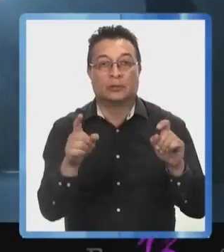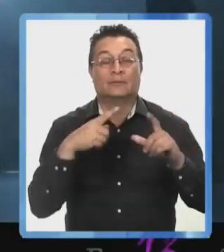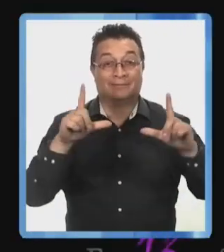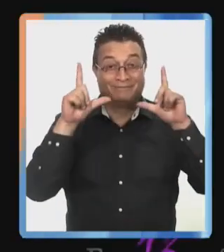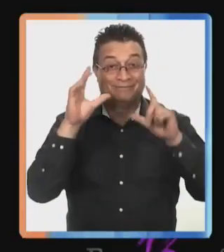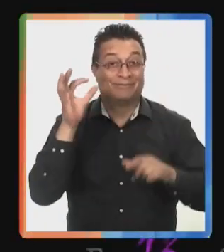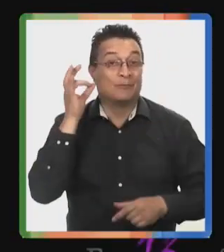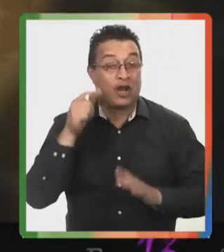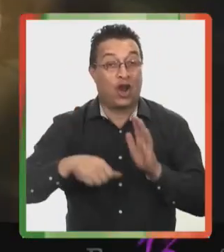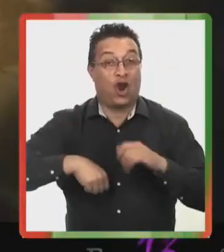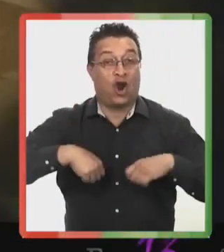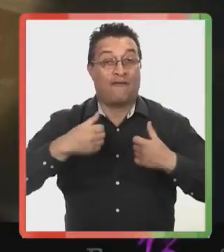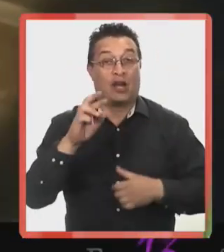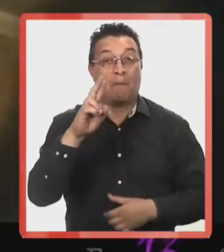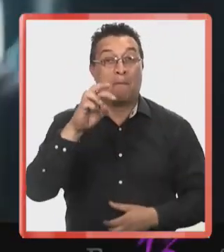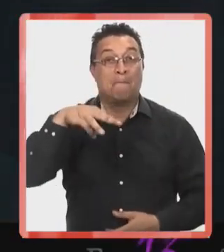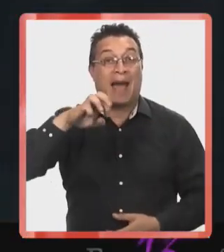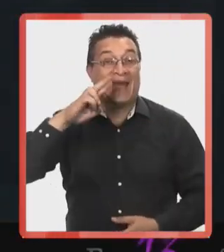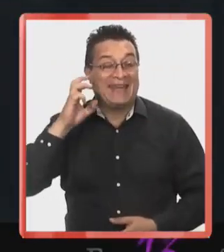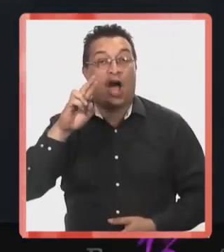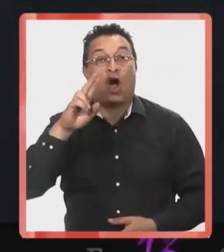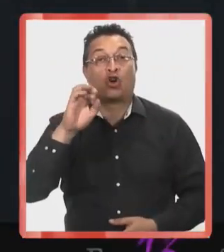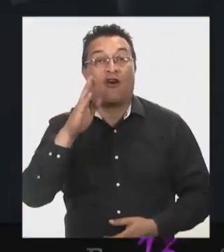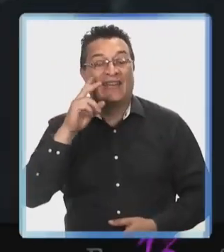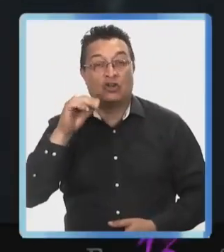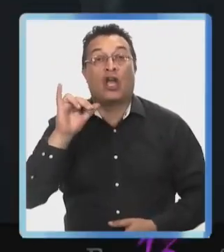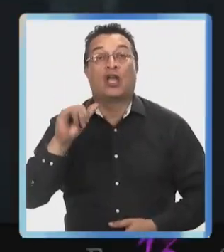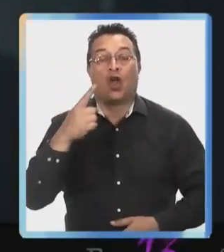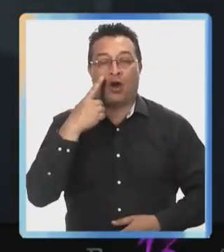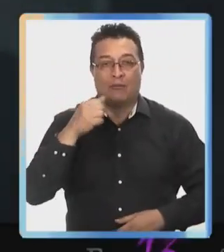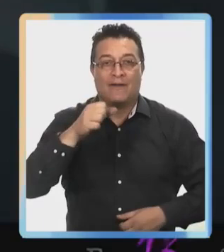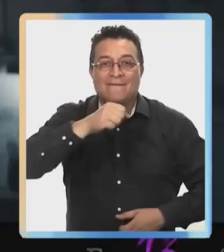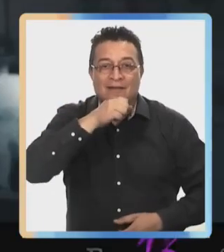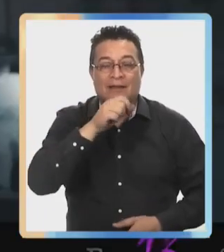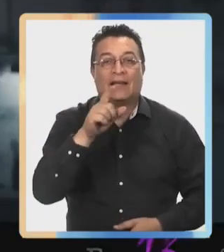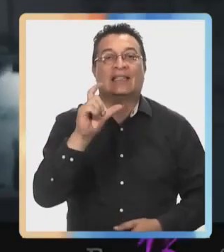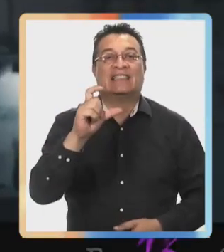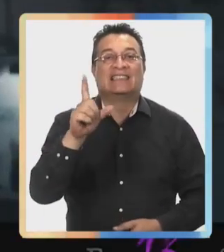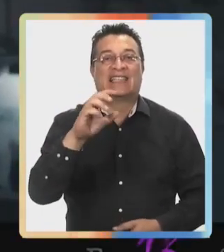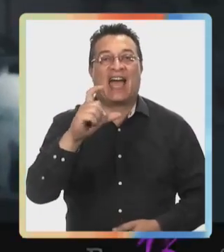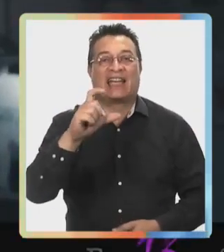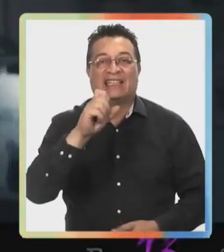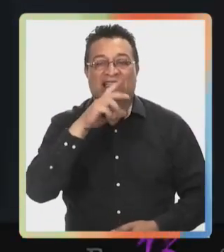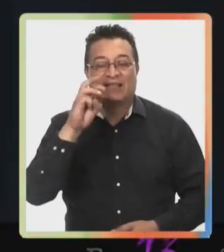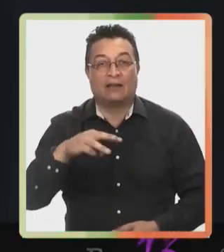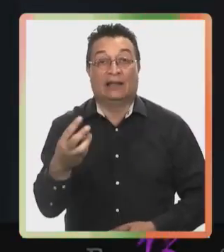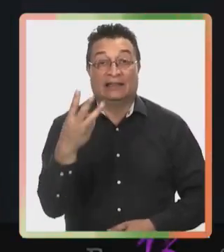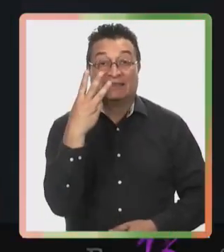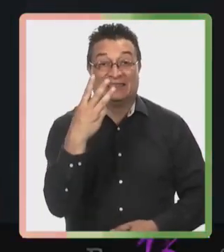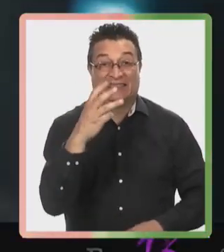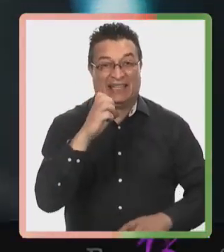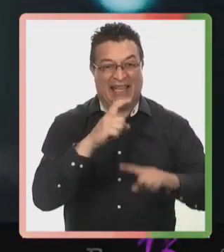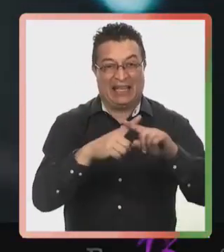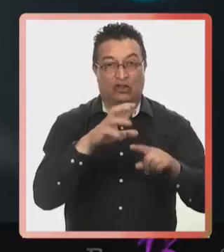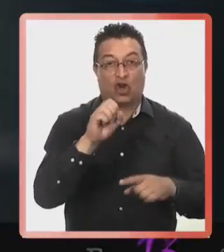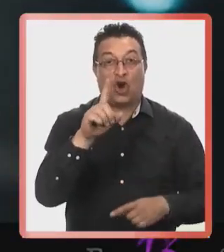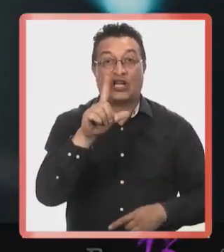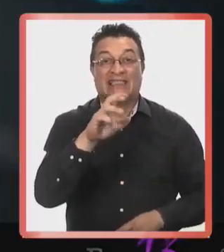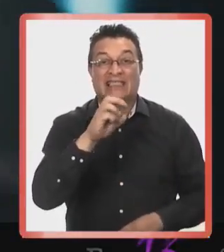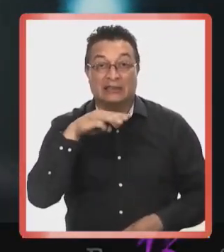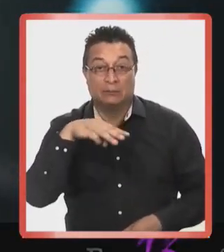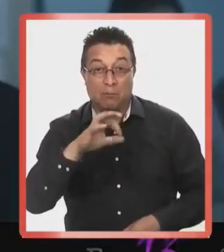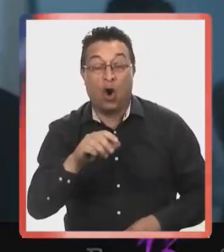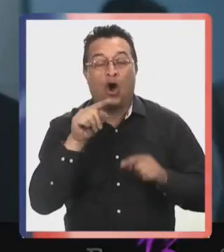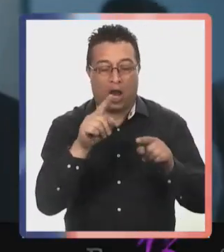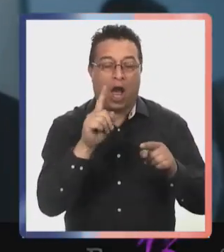la joven María Romanillos y el octogenario actor José Sacristán, 13 exorcismos tiene una buena puesta en escena,